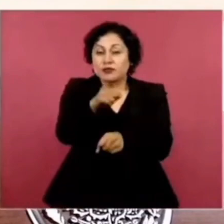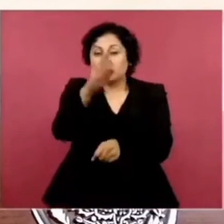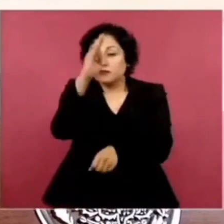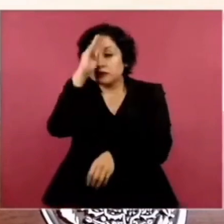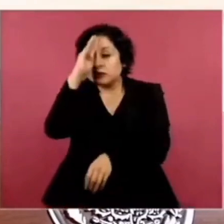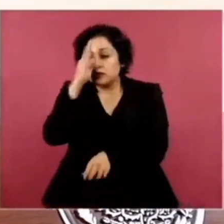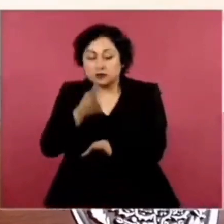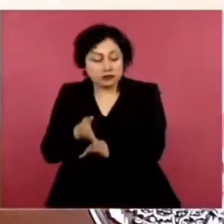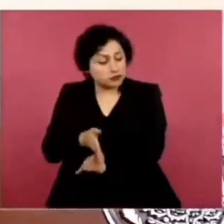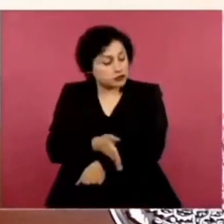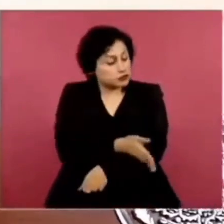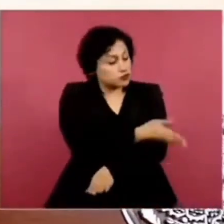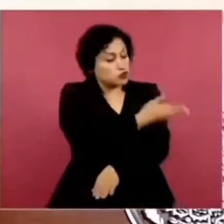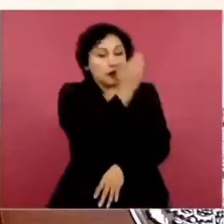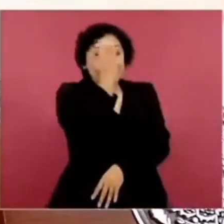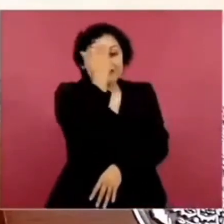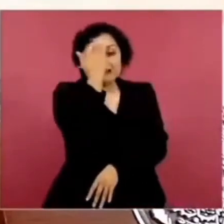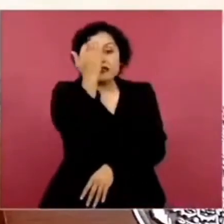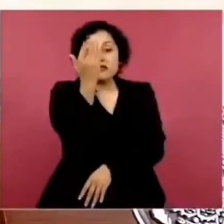Pues tenemos